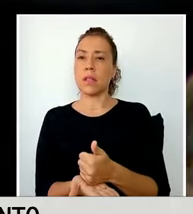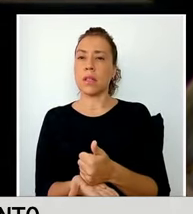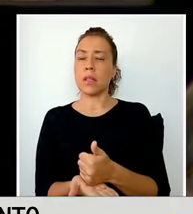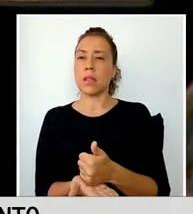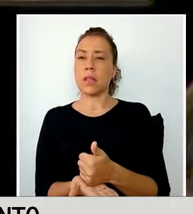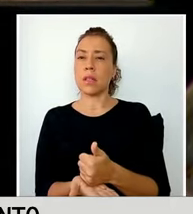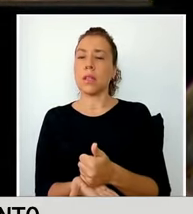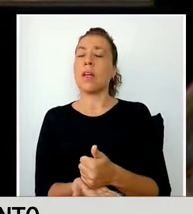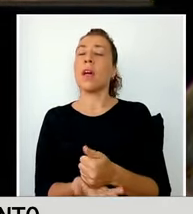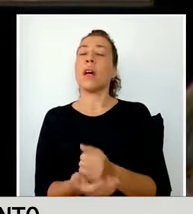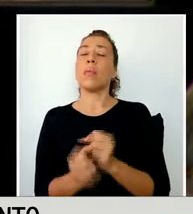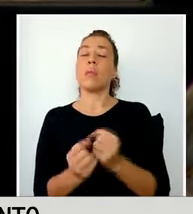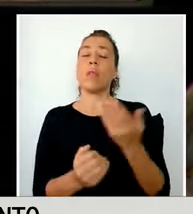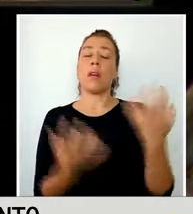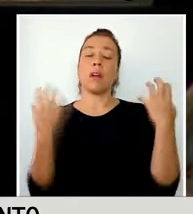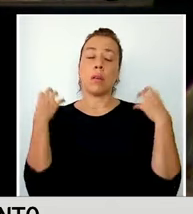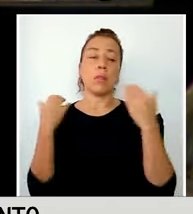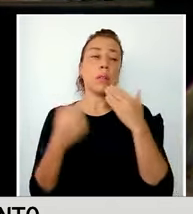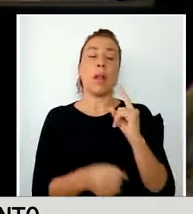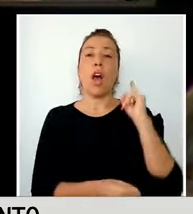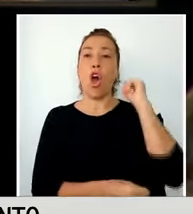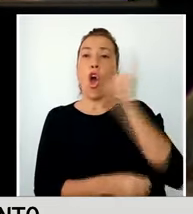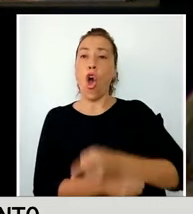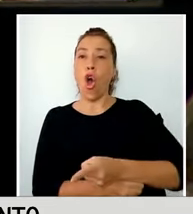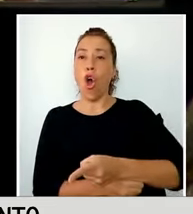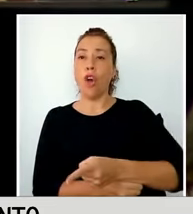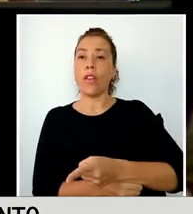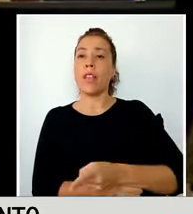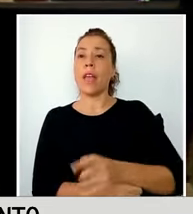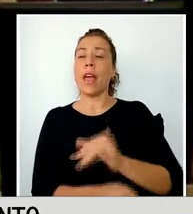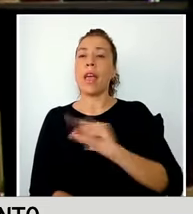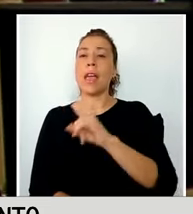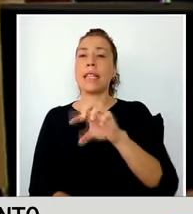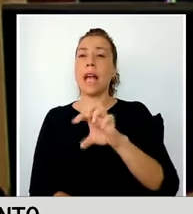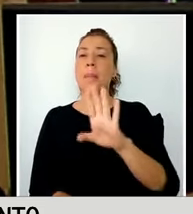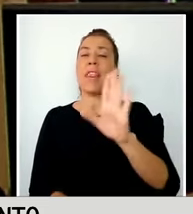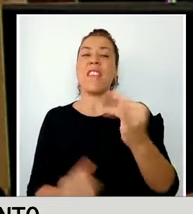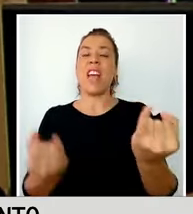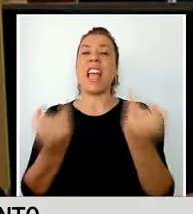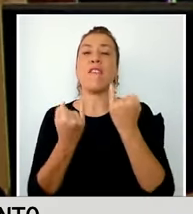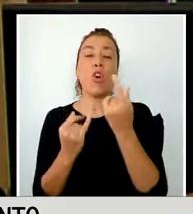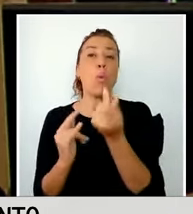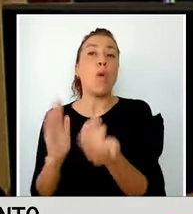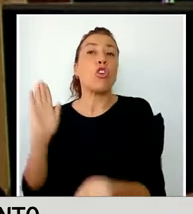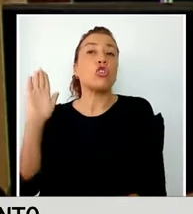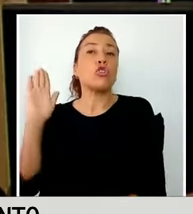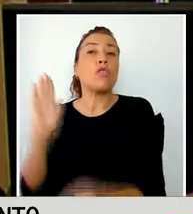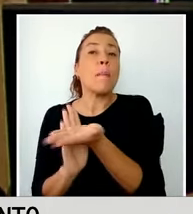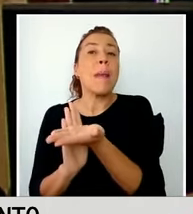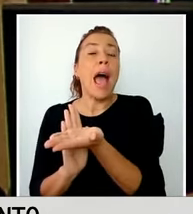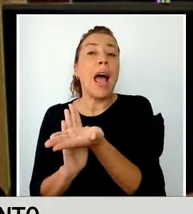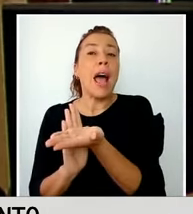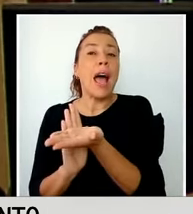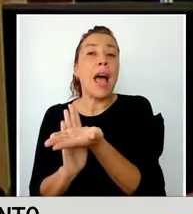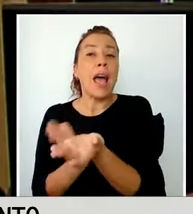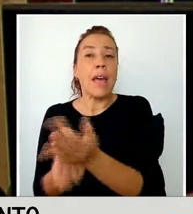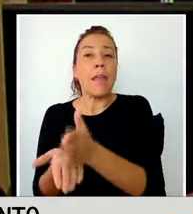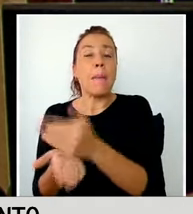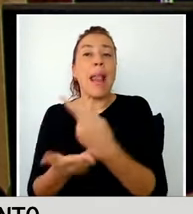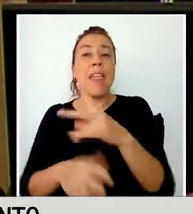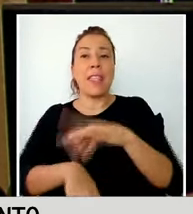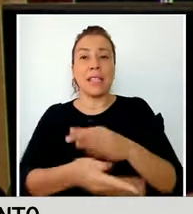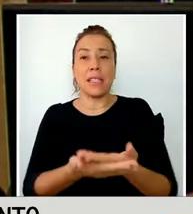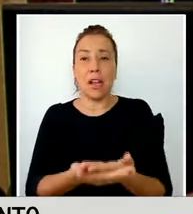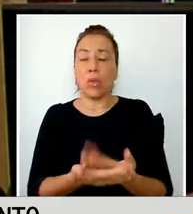facultad y la obligación en las isapress de informar el aumento de precios de sus planes pero también